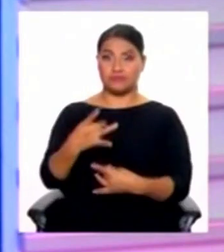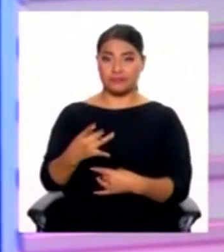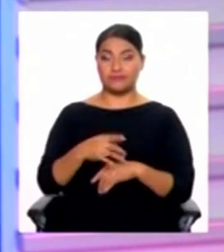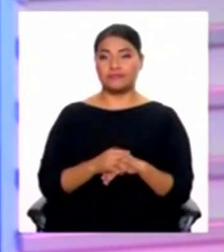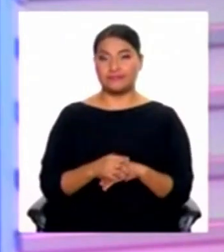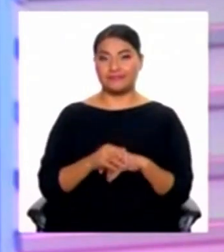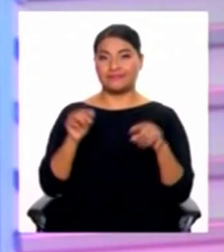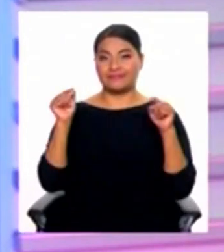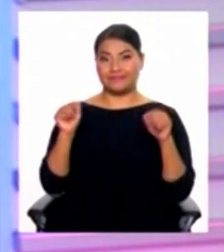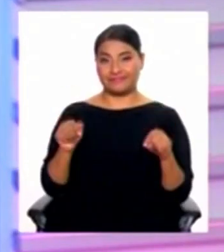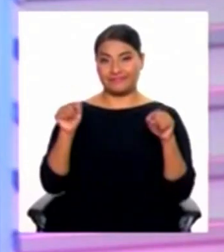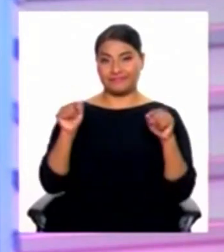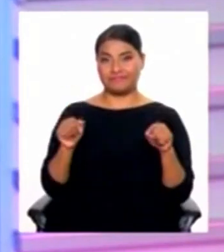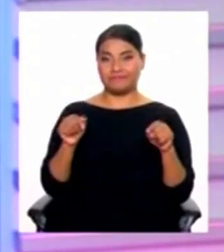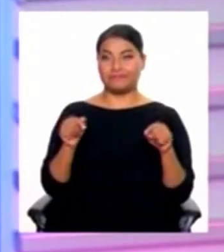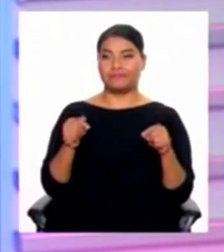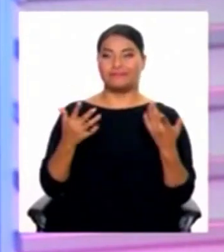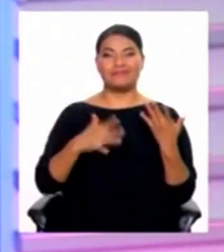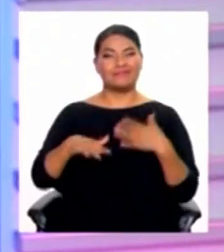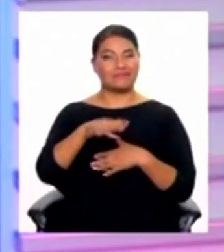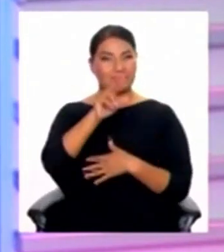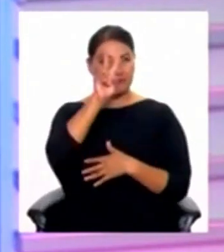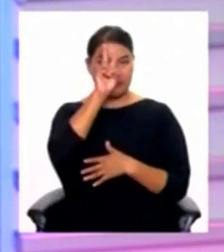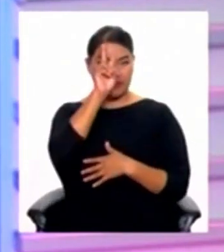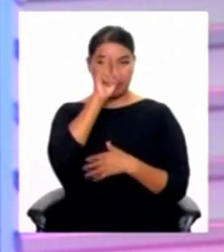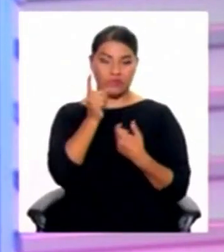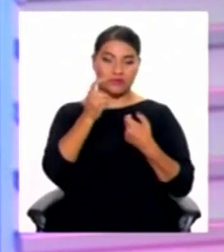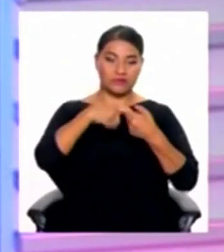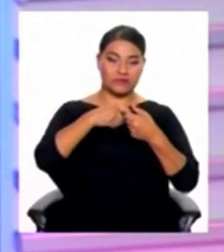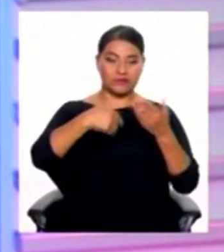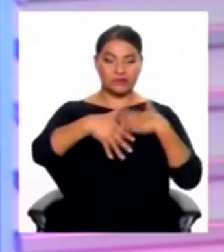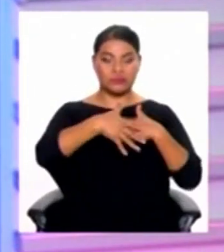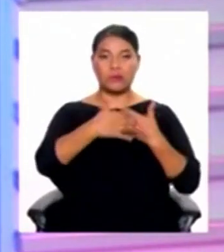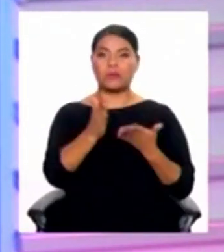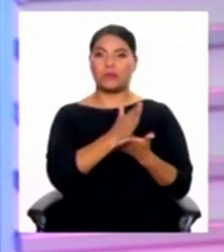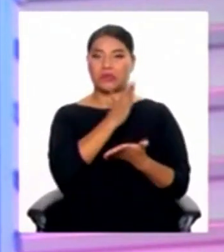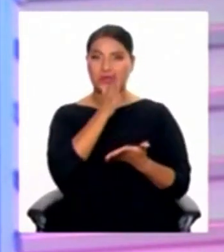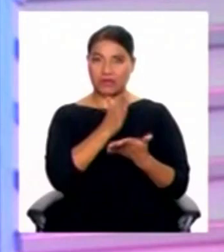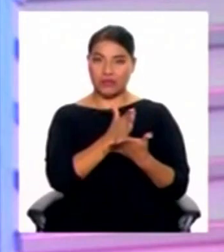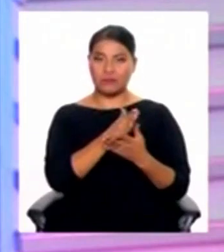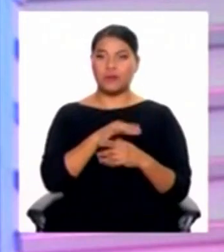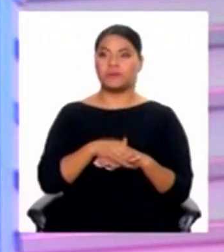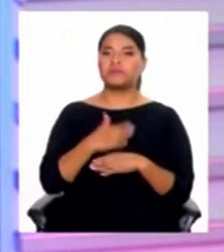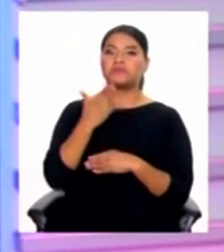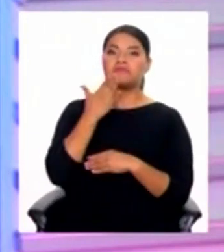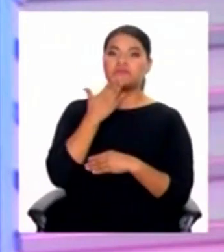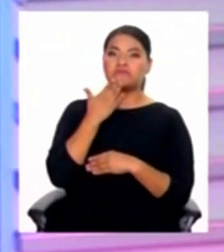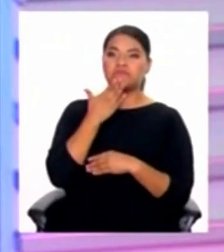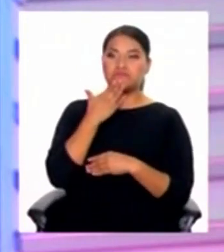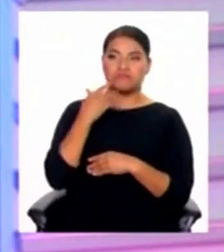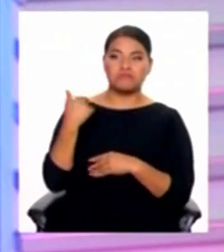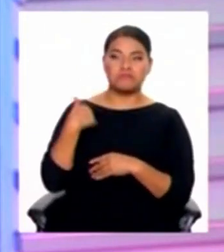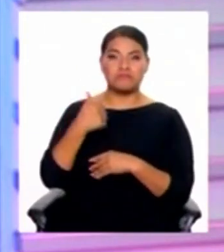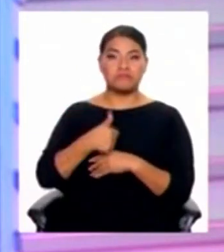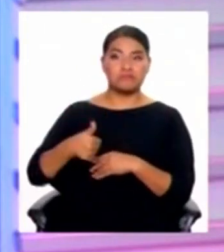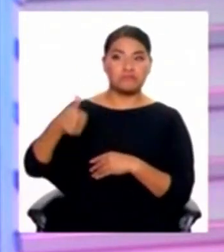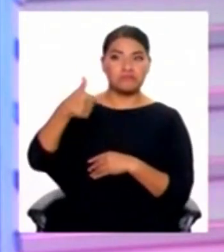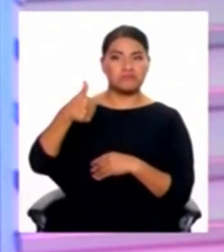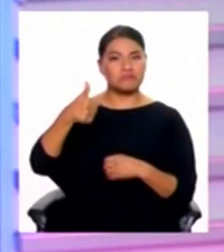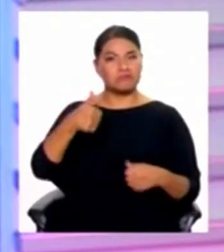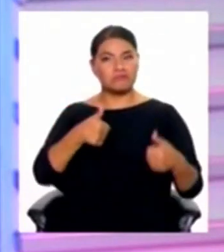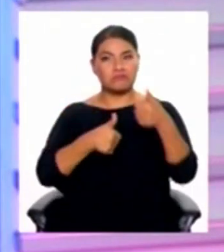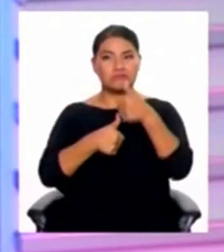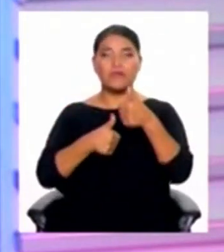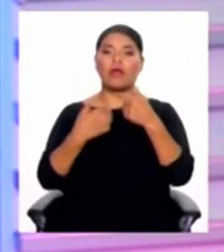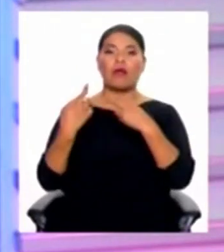problemas que existen hoy día en cuanto a competencias en el Perú acerca de quién llega hasta dónde, la infraestructura tal